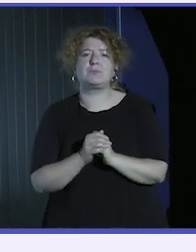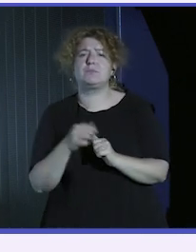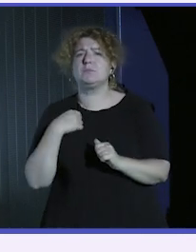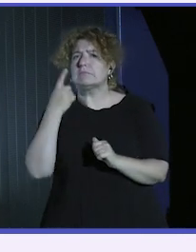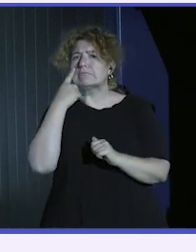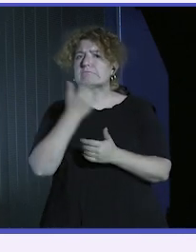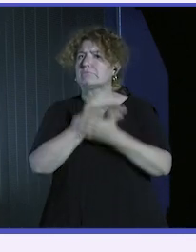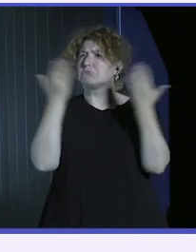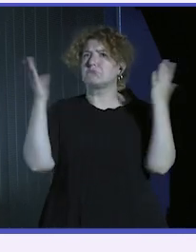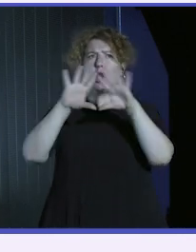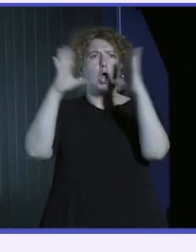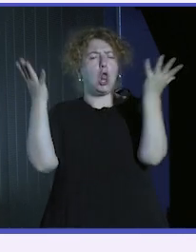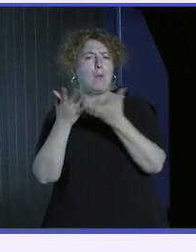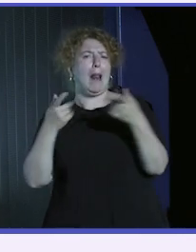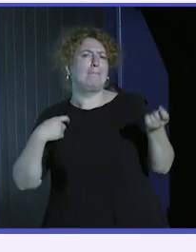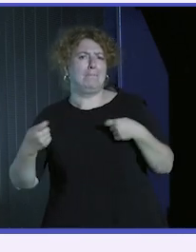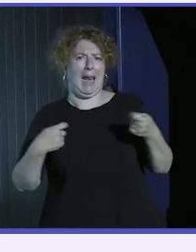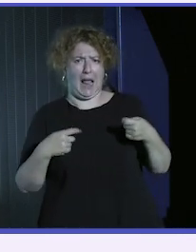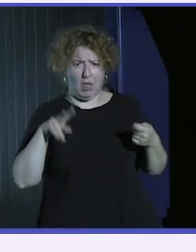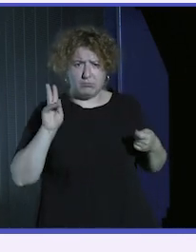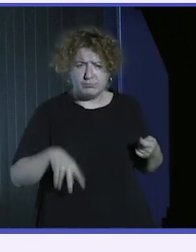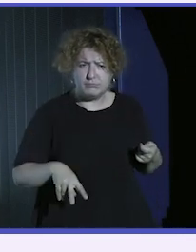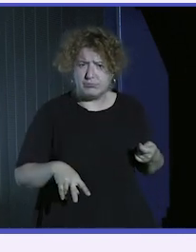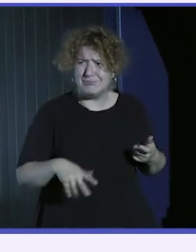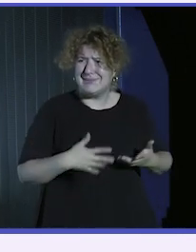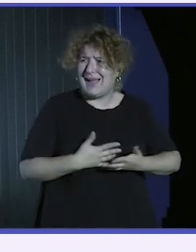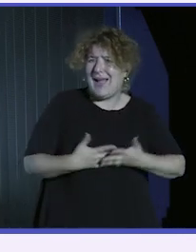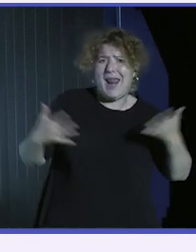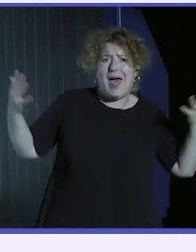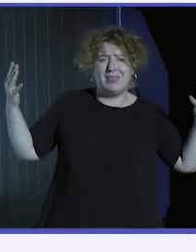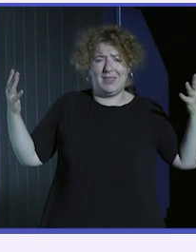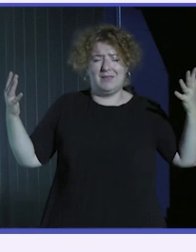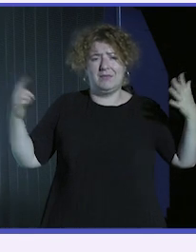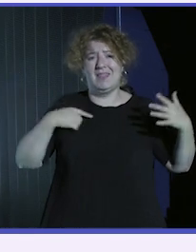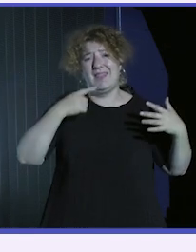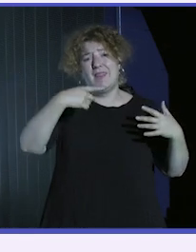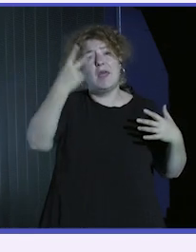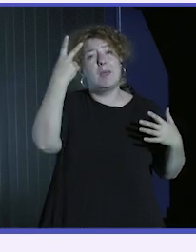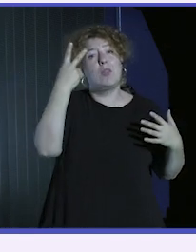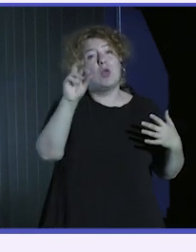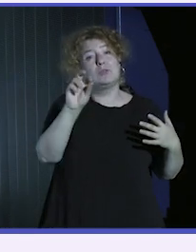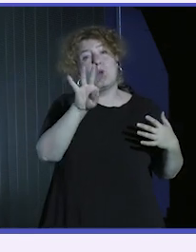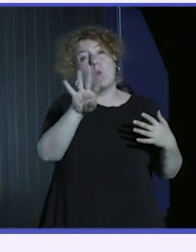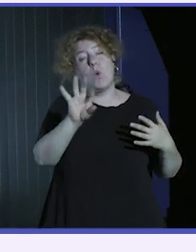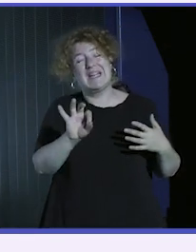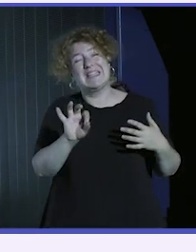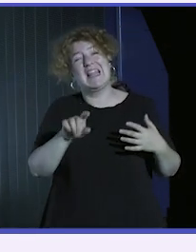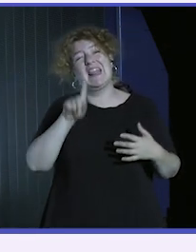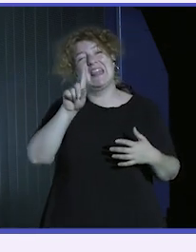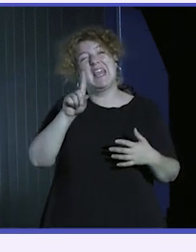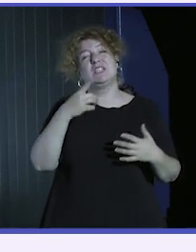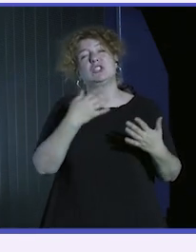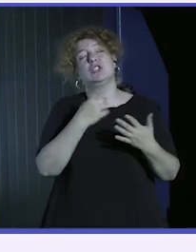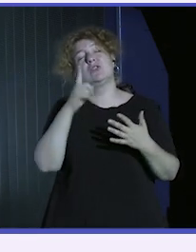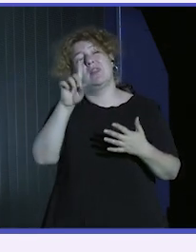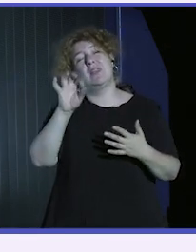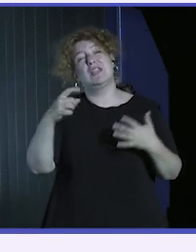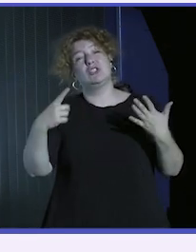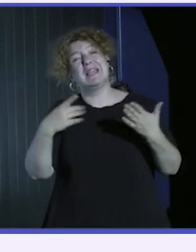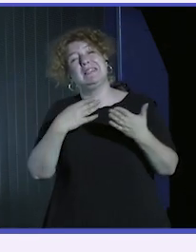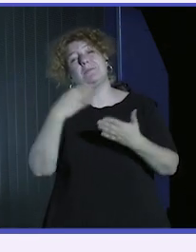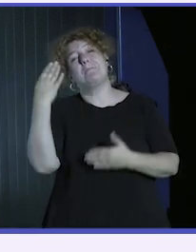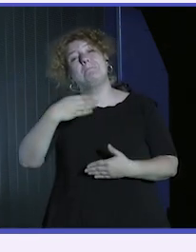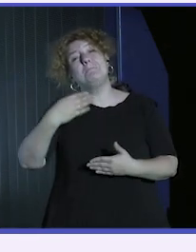mercado global, es un mercado grande, se prevé que para el 2040 sean 106 billones de dólares, con más